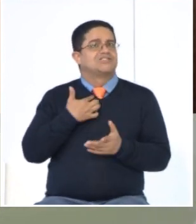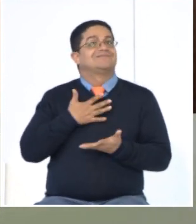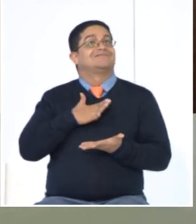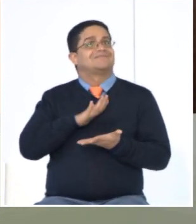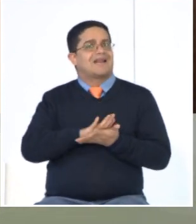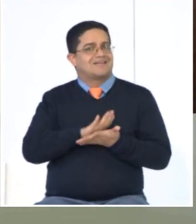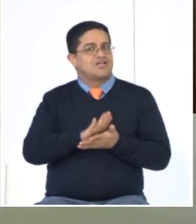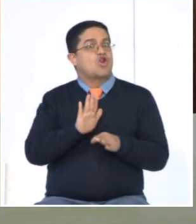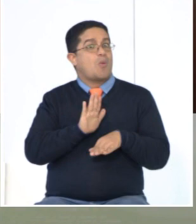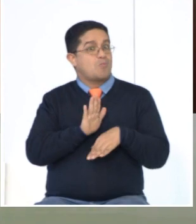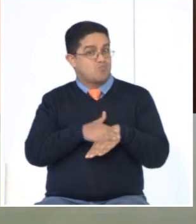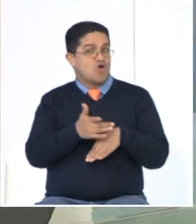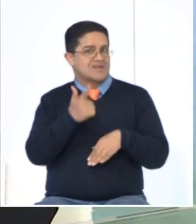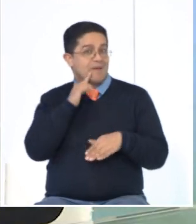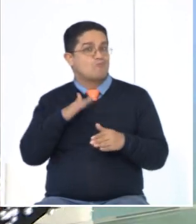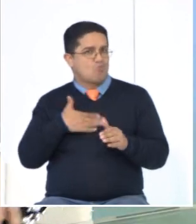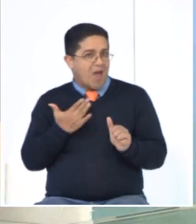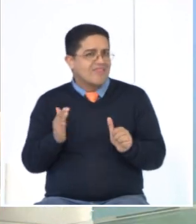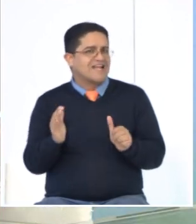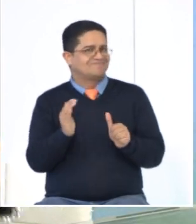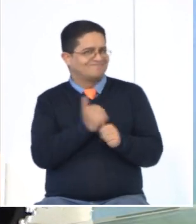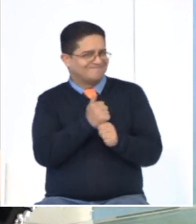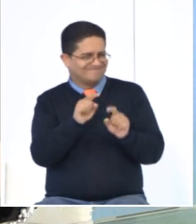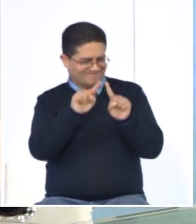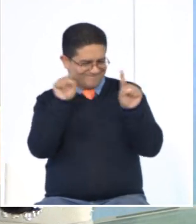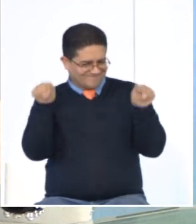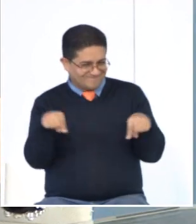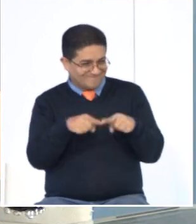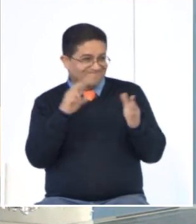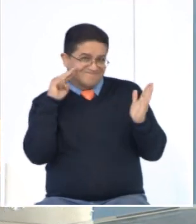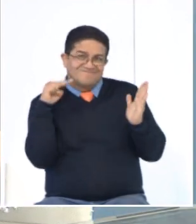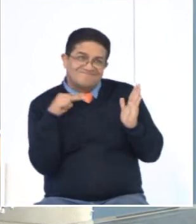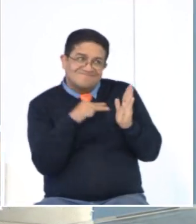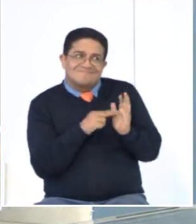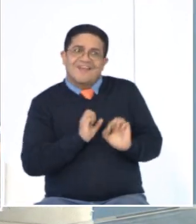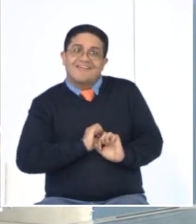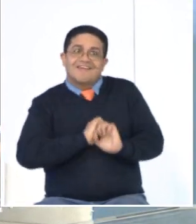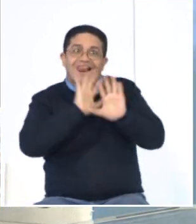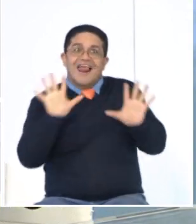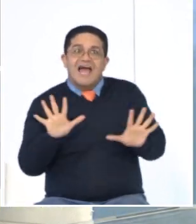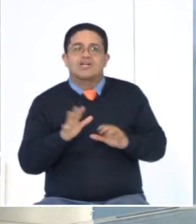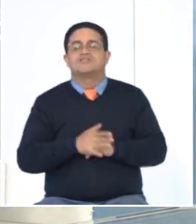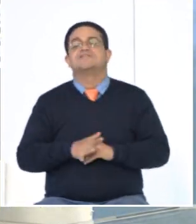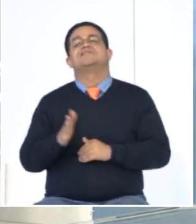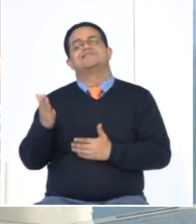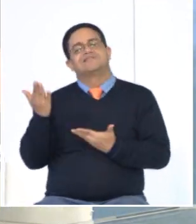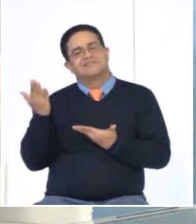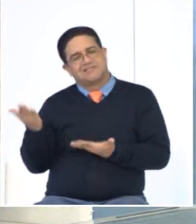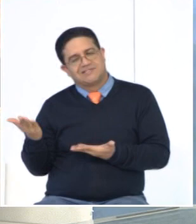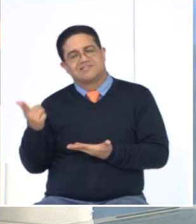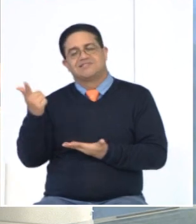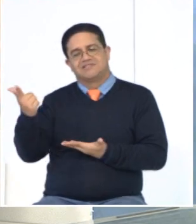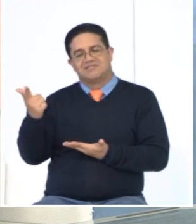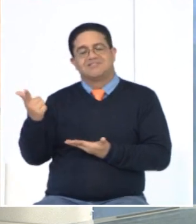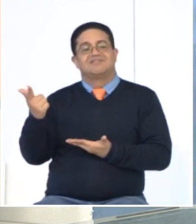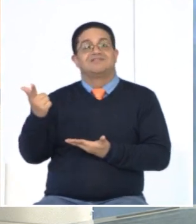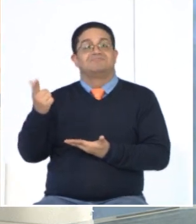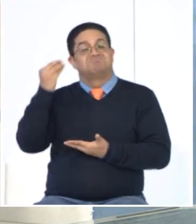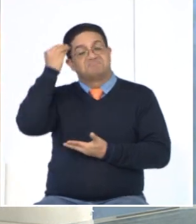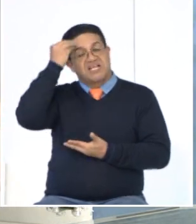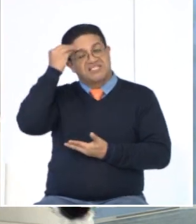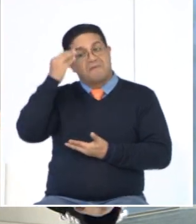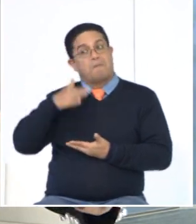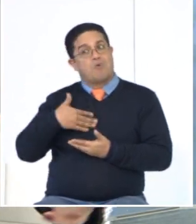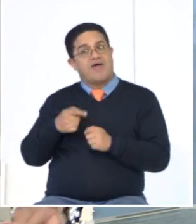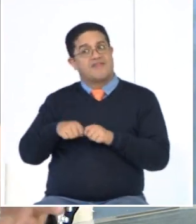pudiste hacer tu diagnóstico. Claro, y ante el temor de repente de tener un estudio que se presume que te puede hacer daño,